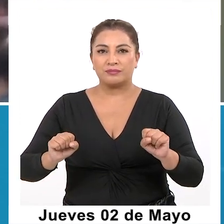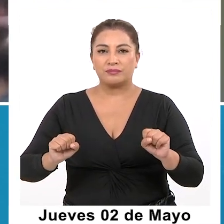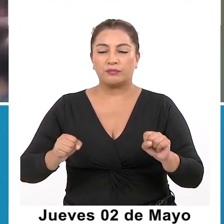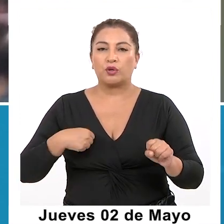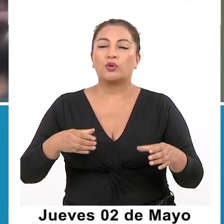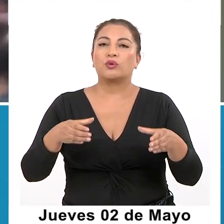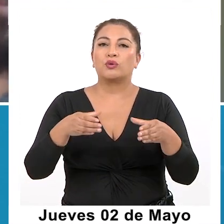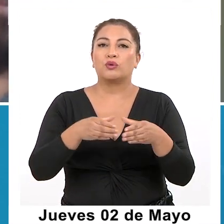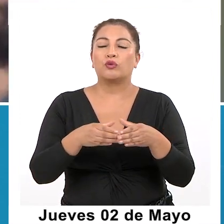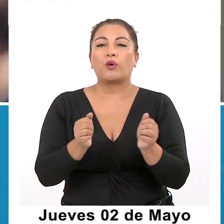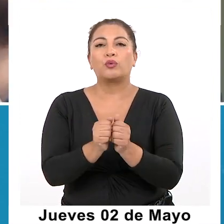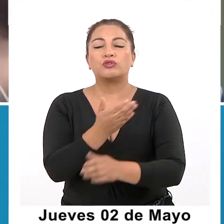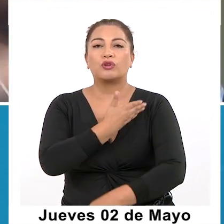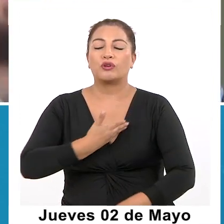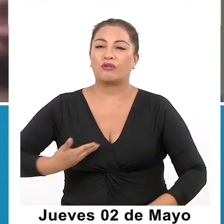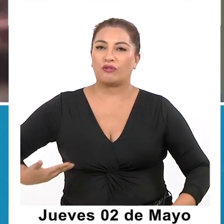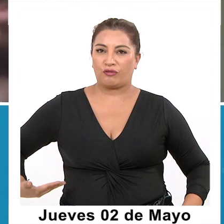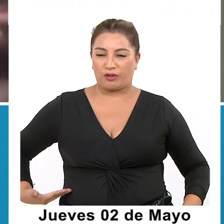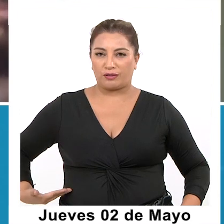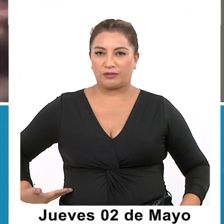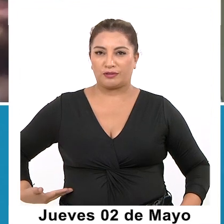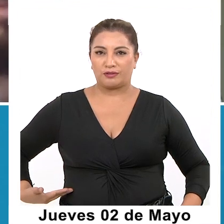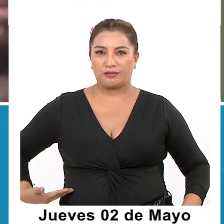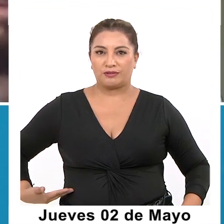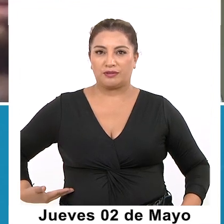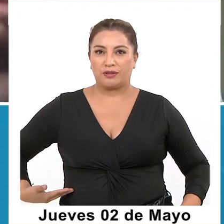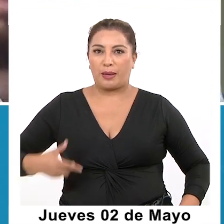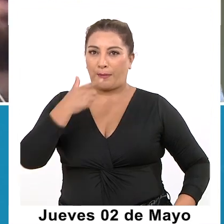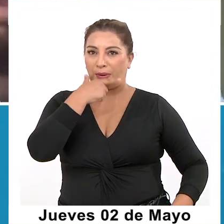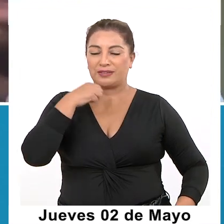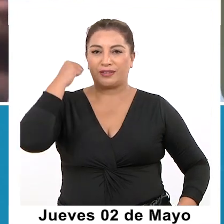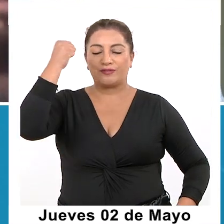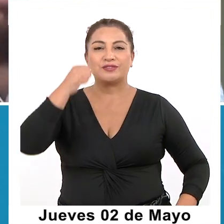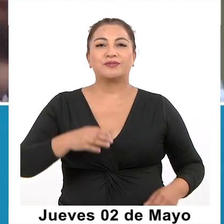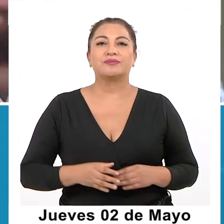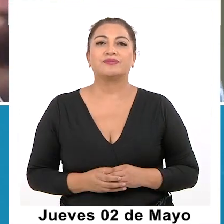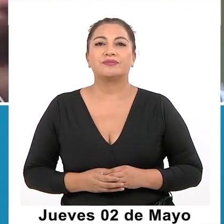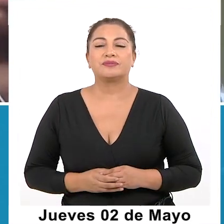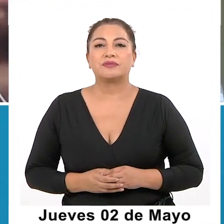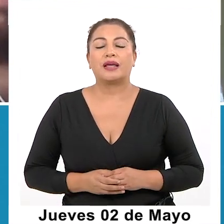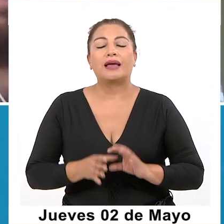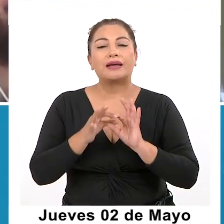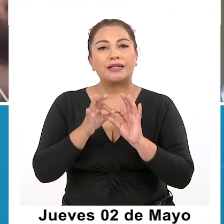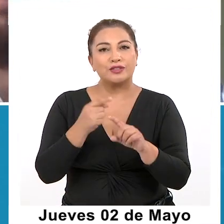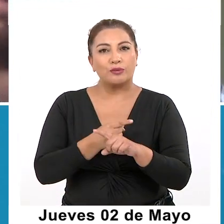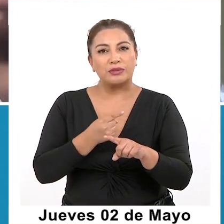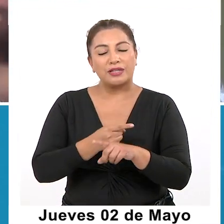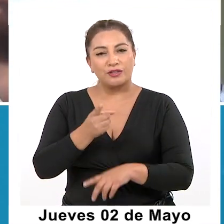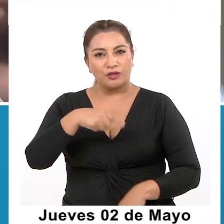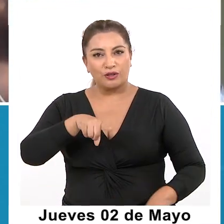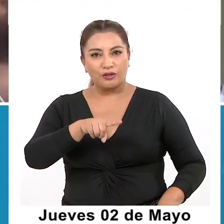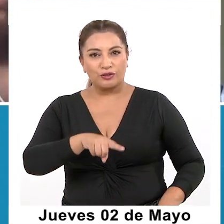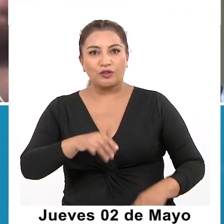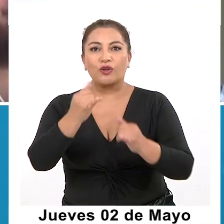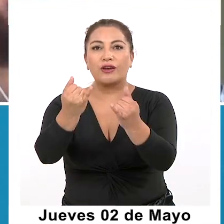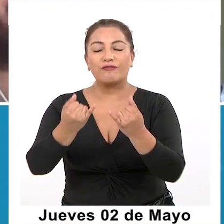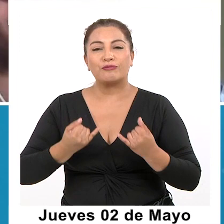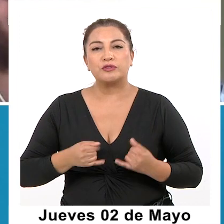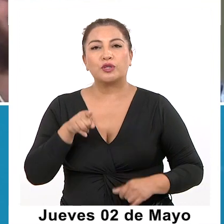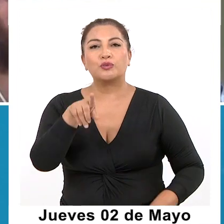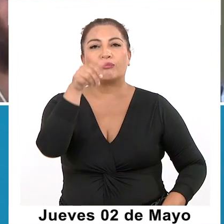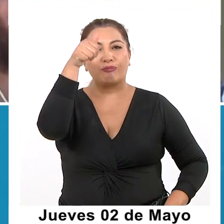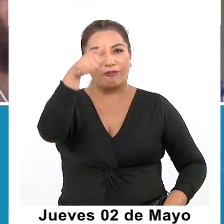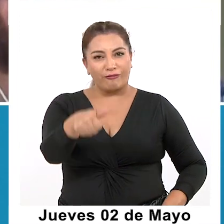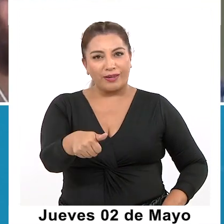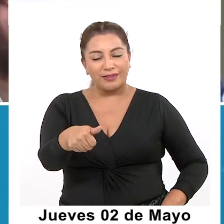sectorial con con el gobierno en este caso con el gobierno del presidente Okay Mauricio gracias por haber estado con nosotros y entregar esta información que esté